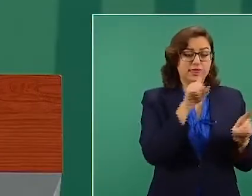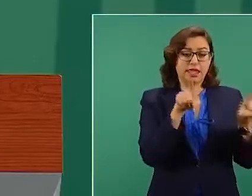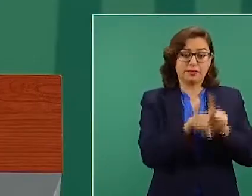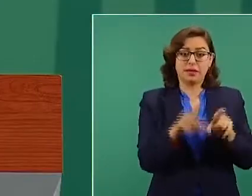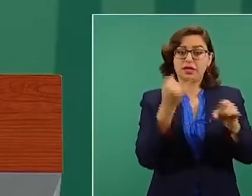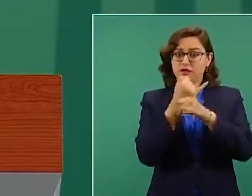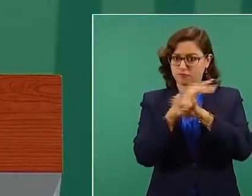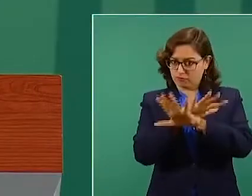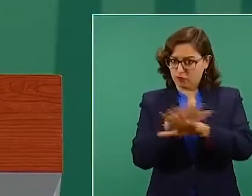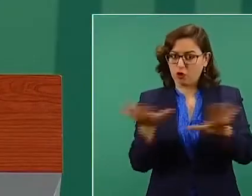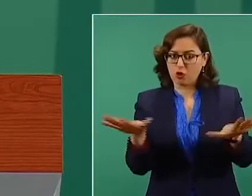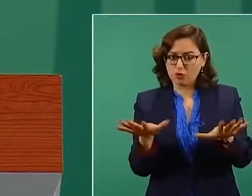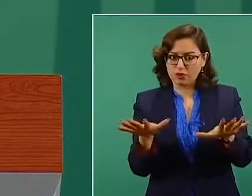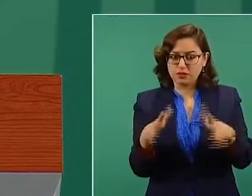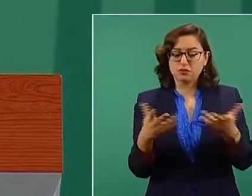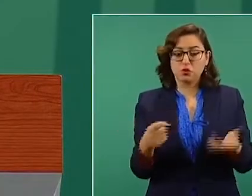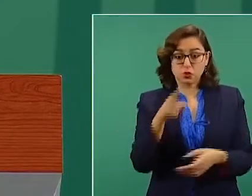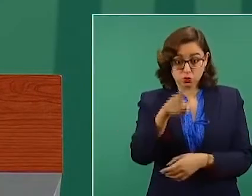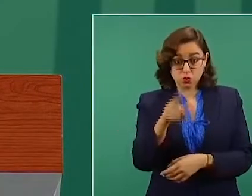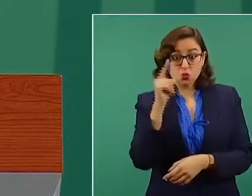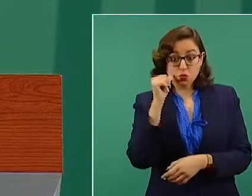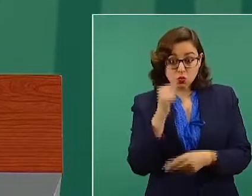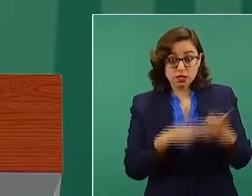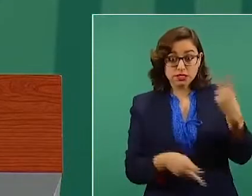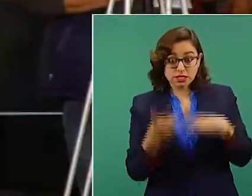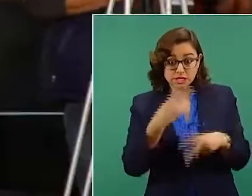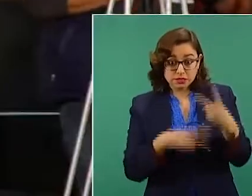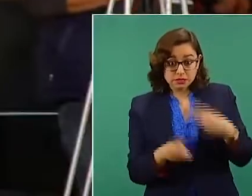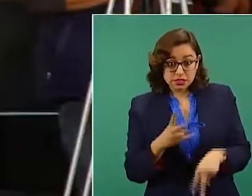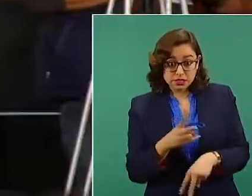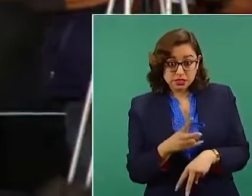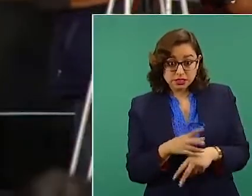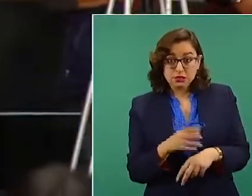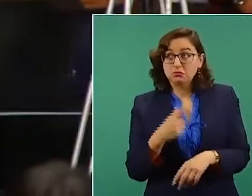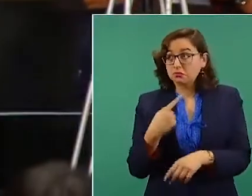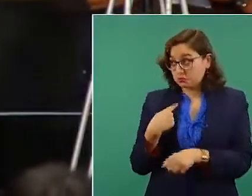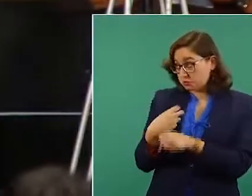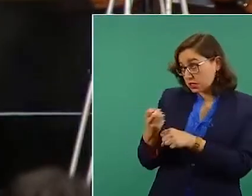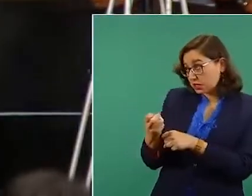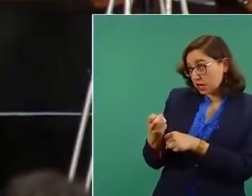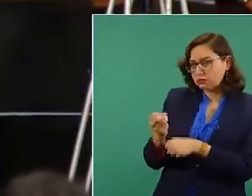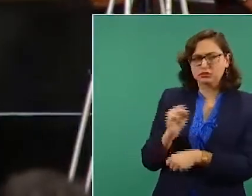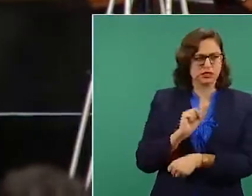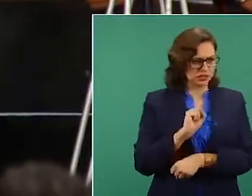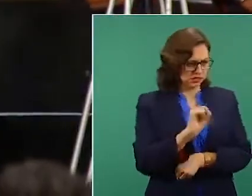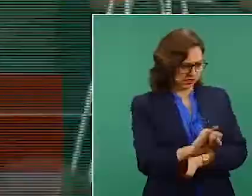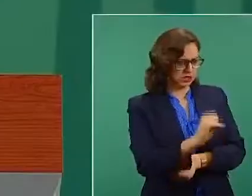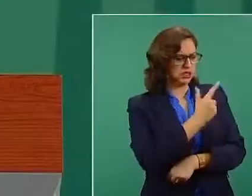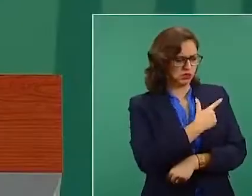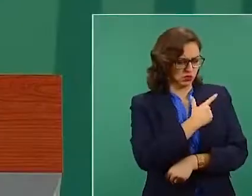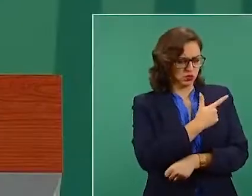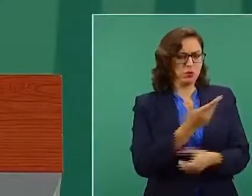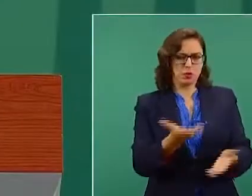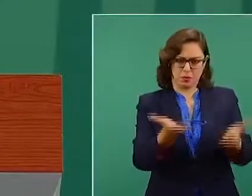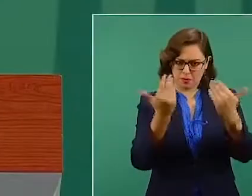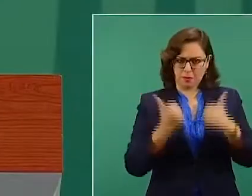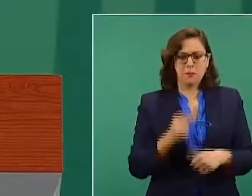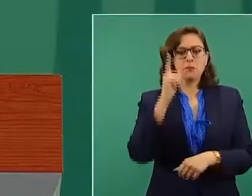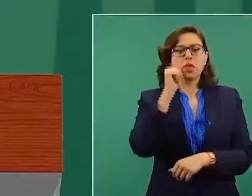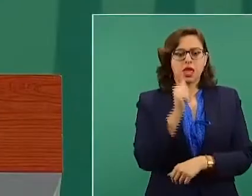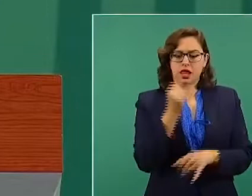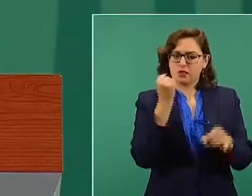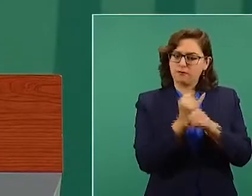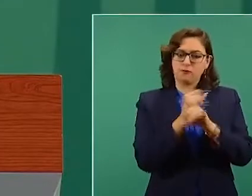mañana vas a estar aquí. Si me invita, con todo gusto, sí, señor presidente. Mañana te damos todo el informe, si te